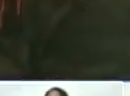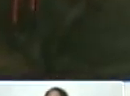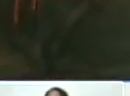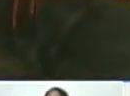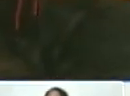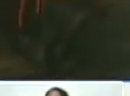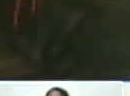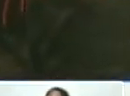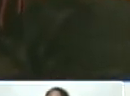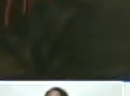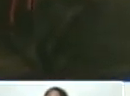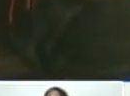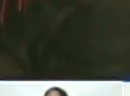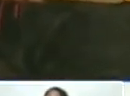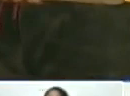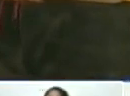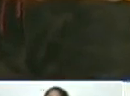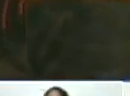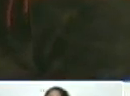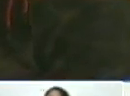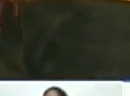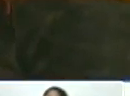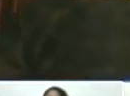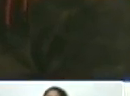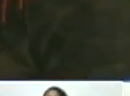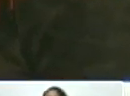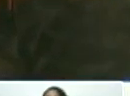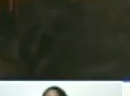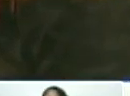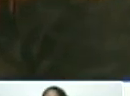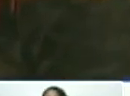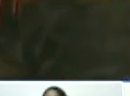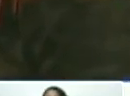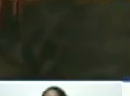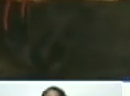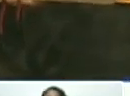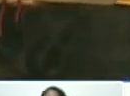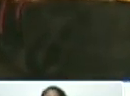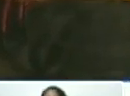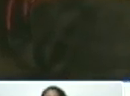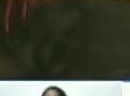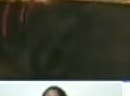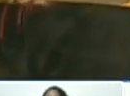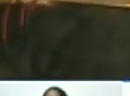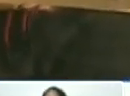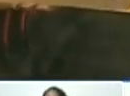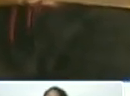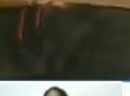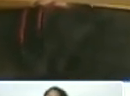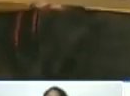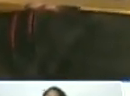Como ya este sector libre, libre de personas